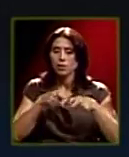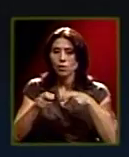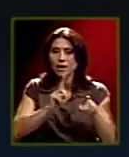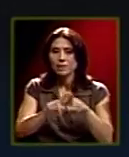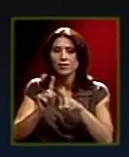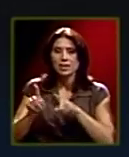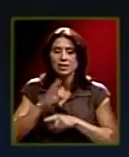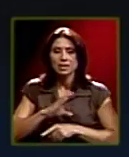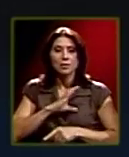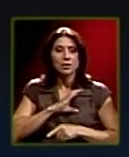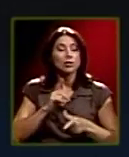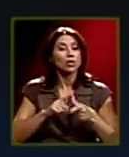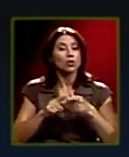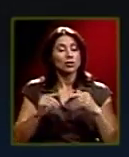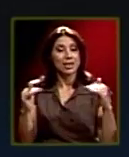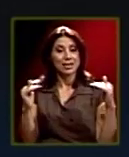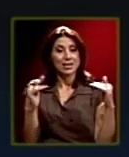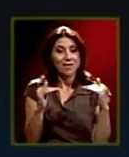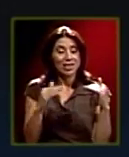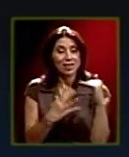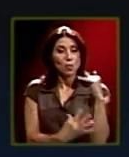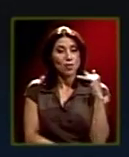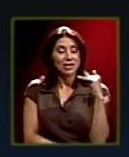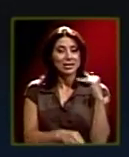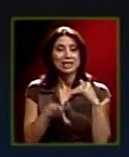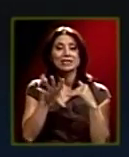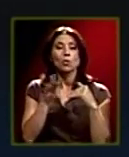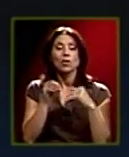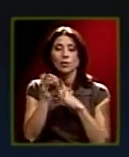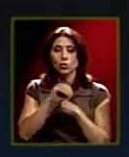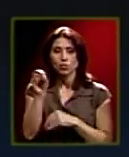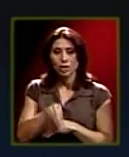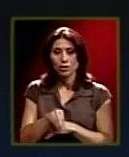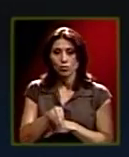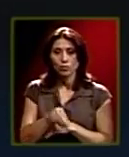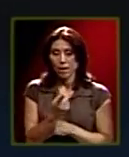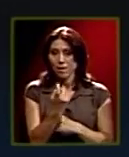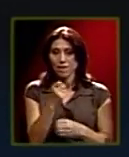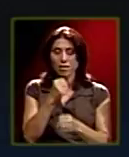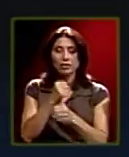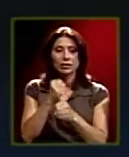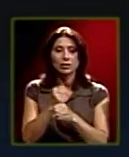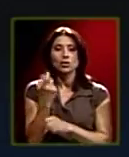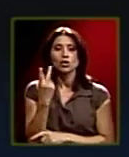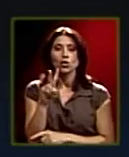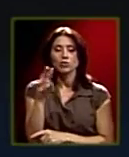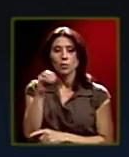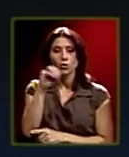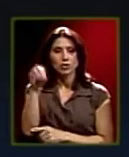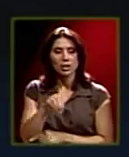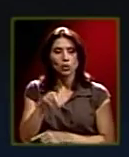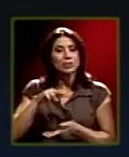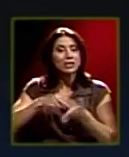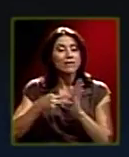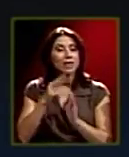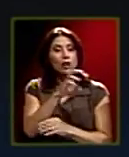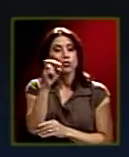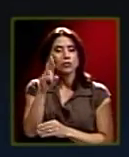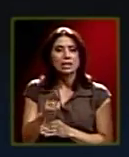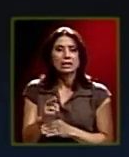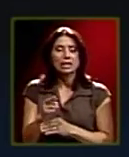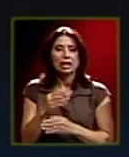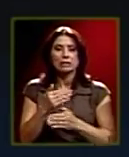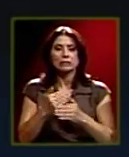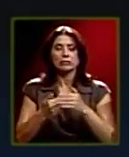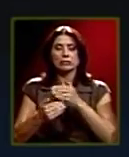el nivel de pobreza llegó a un 50%, el desempleo llegó al 12%, o sea, el país retrocedió enormemente. Entonces, desde